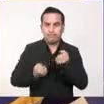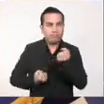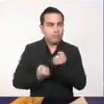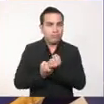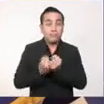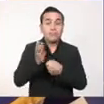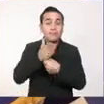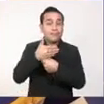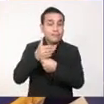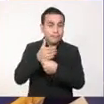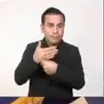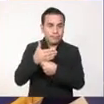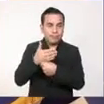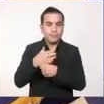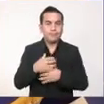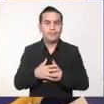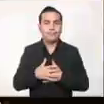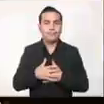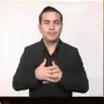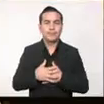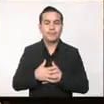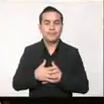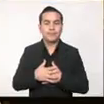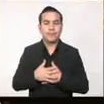más difícil.